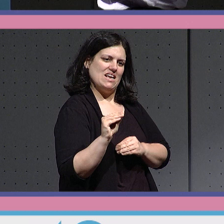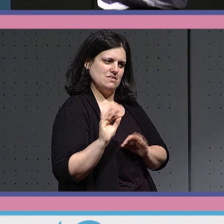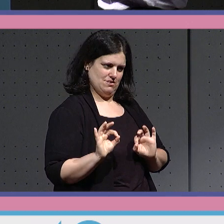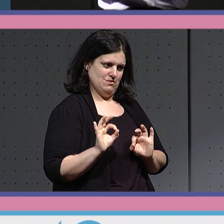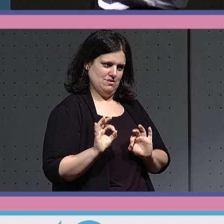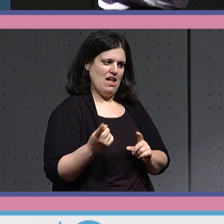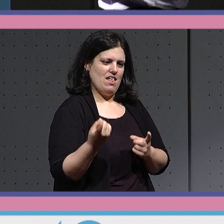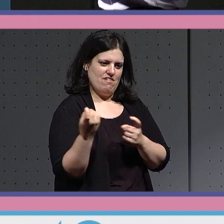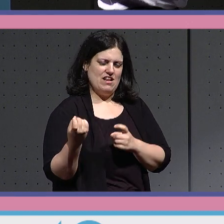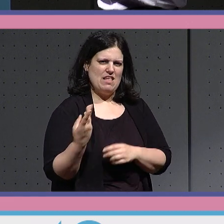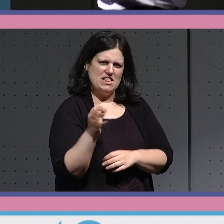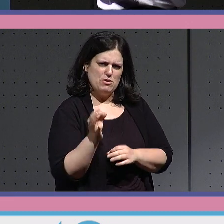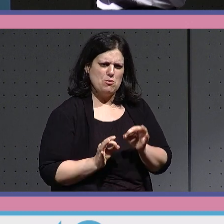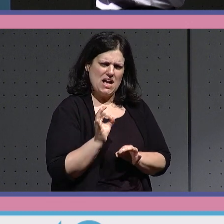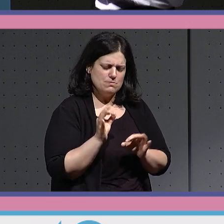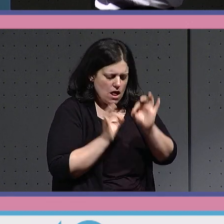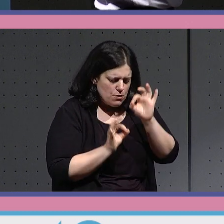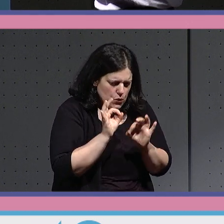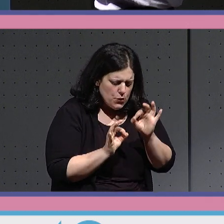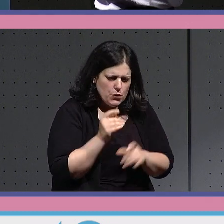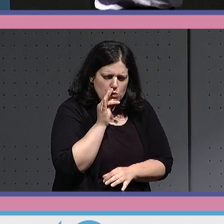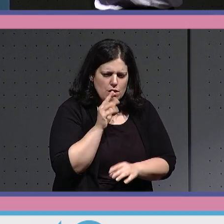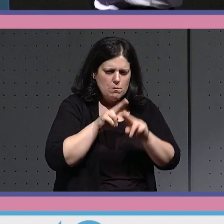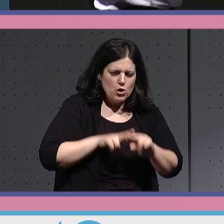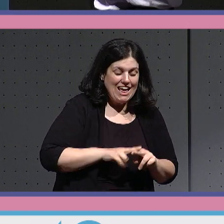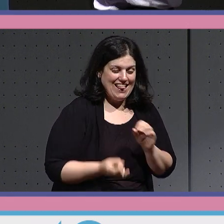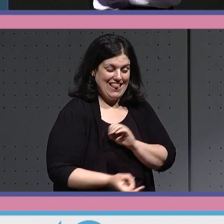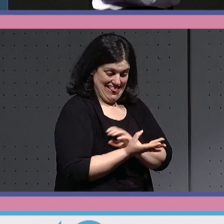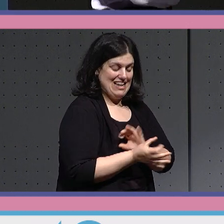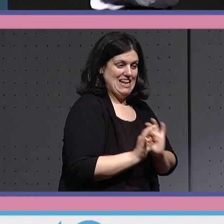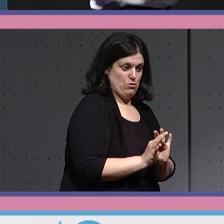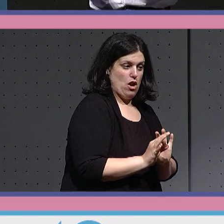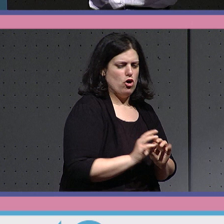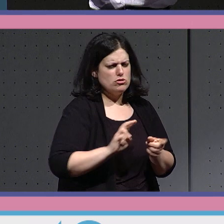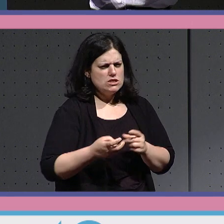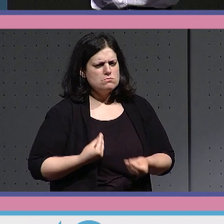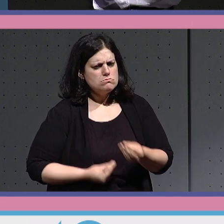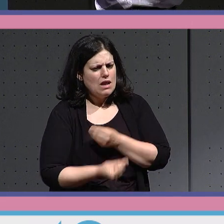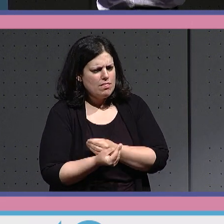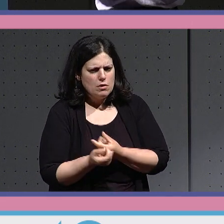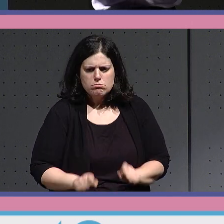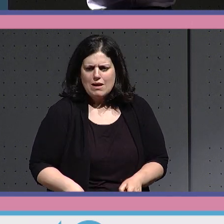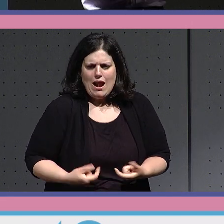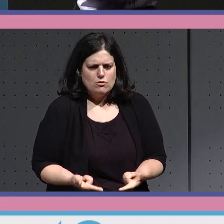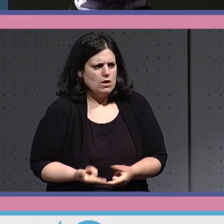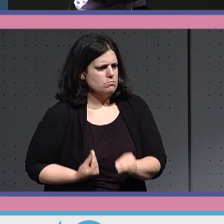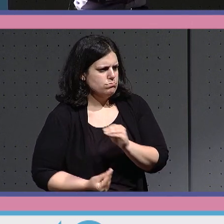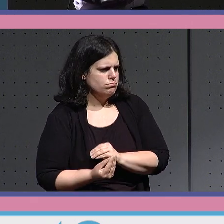mayor parte es variación común, pero nos queda otro 20% que algo tienen y que no sabemos qué tienen.